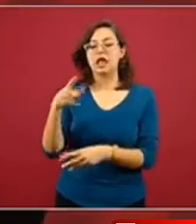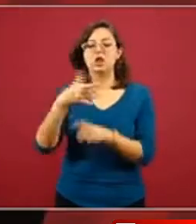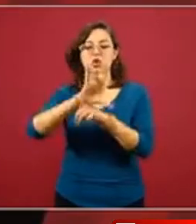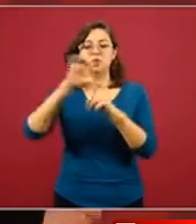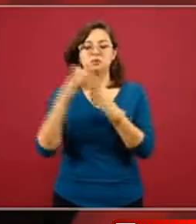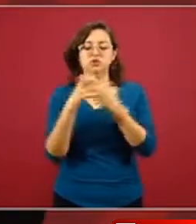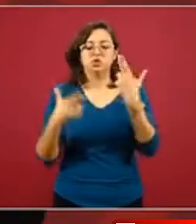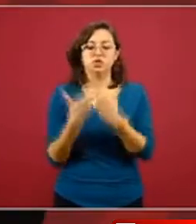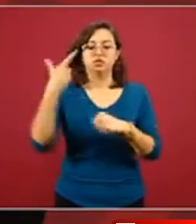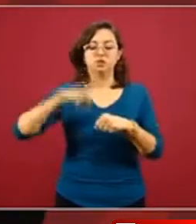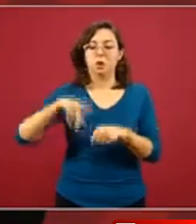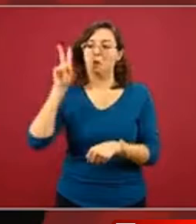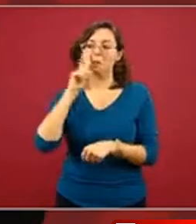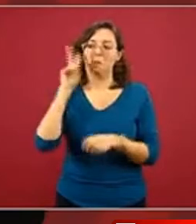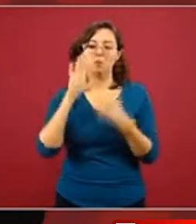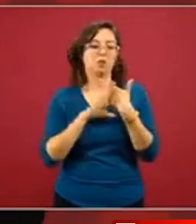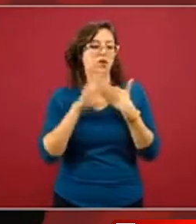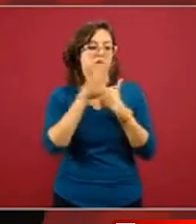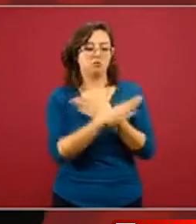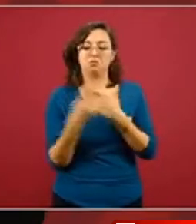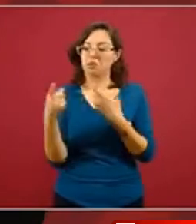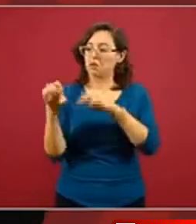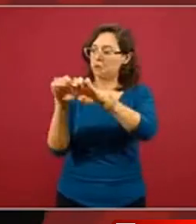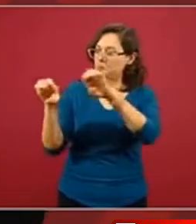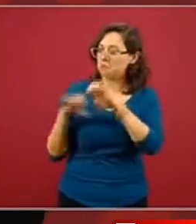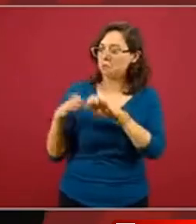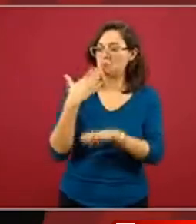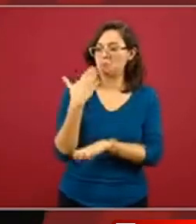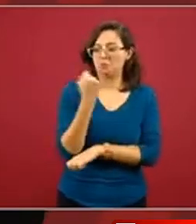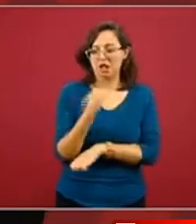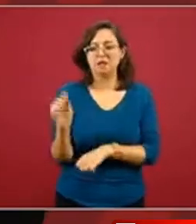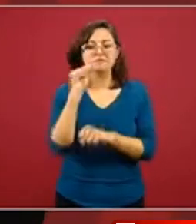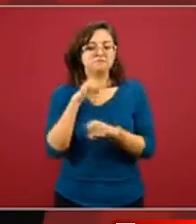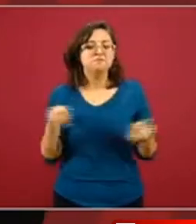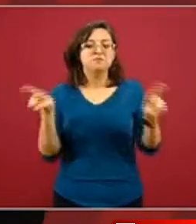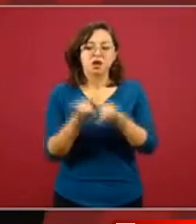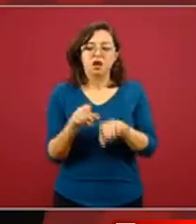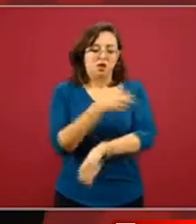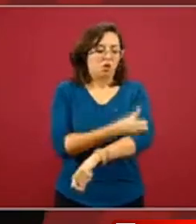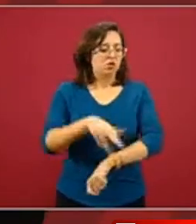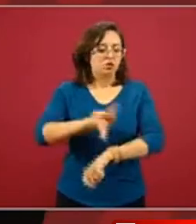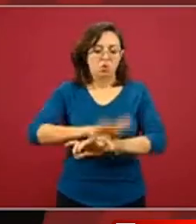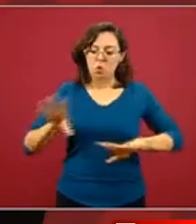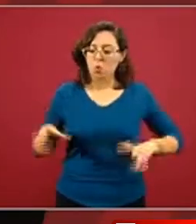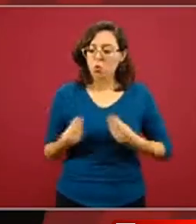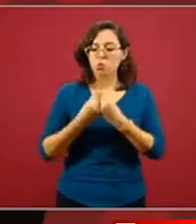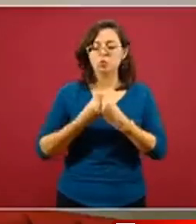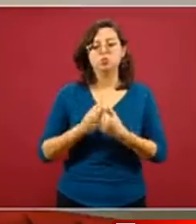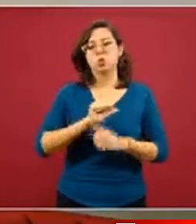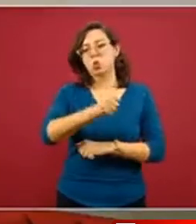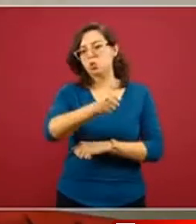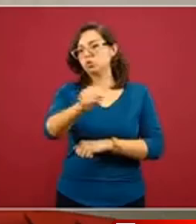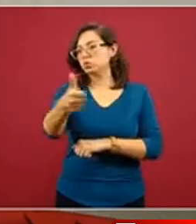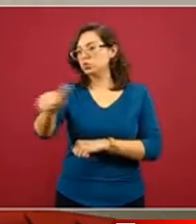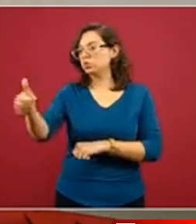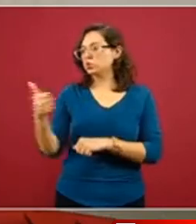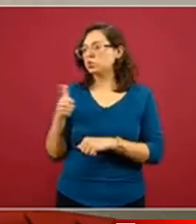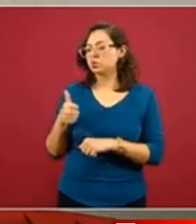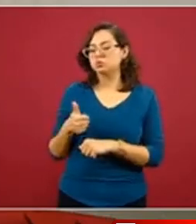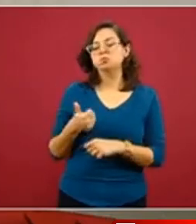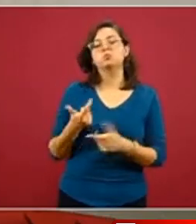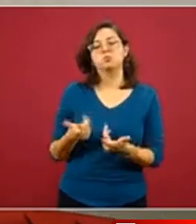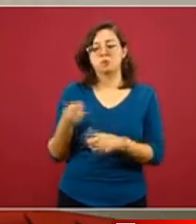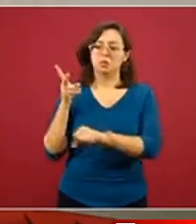las Adicciones. Ellos son también un grupo muy competente y que trabajan coordinadamente junto con otras colegas y